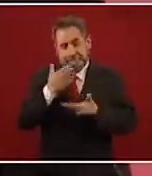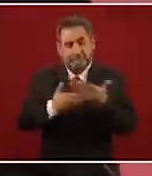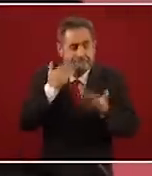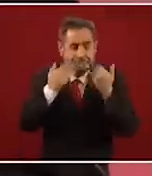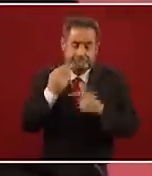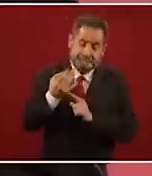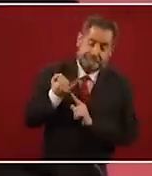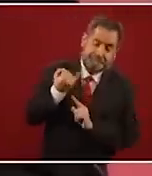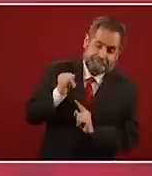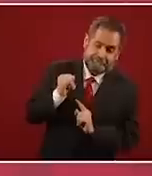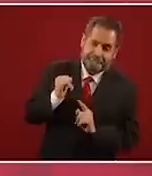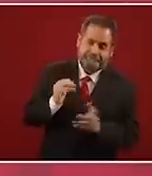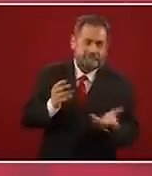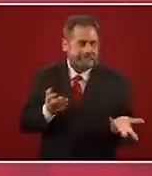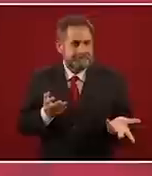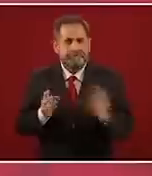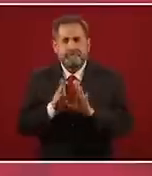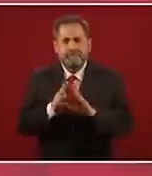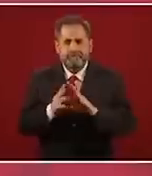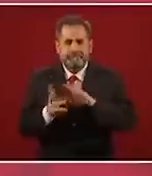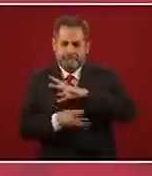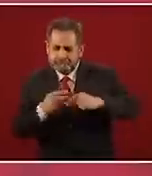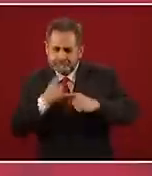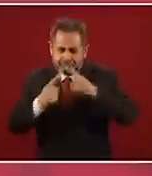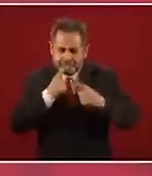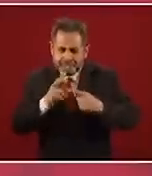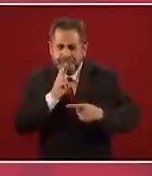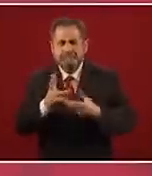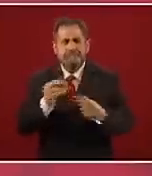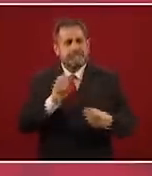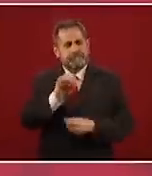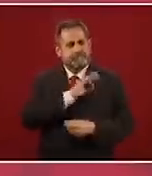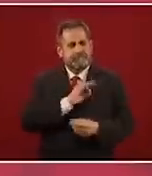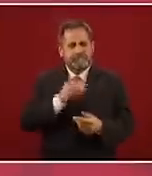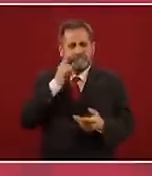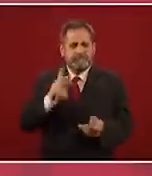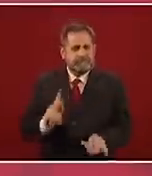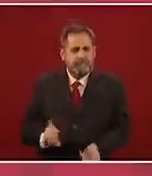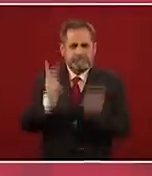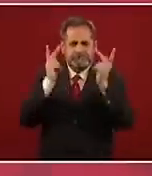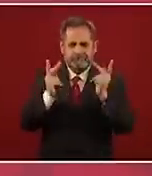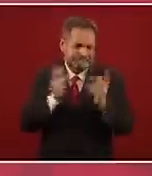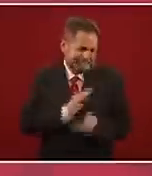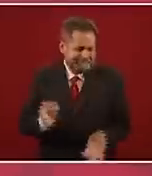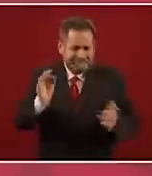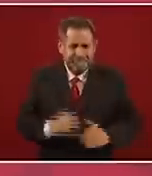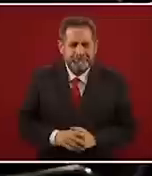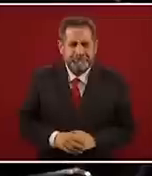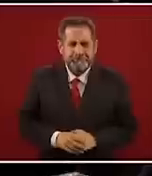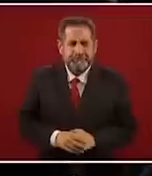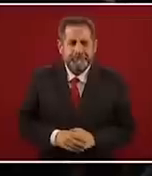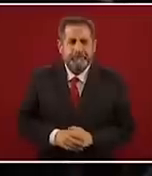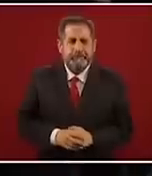amablemente, ¿cómo no vamos a poder nosotros resolver cómo venderlo? O sea,